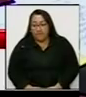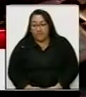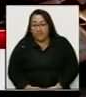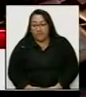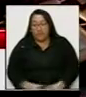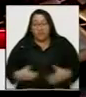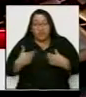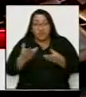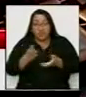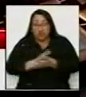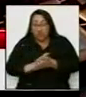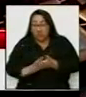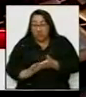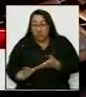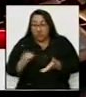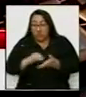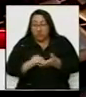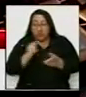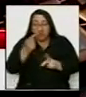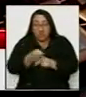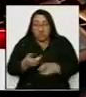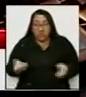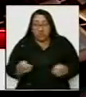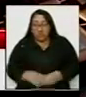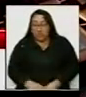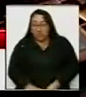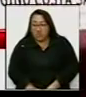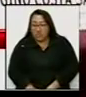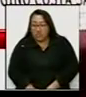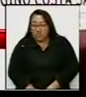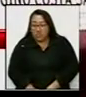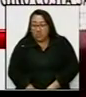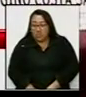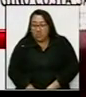esta intervención, considerando que yo voy a llevar...